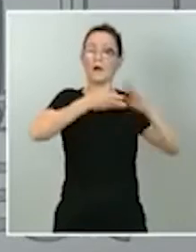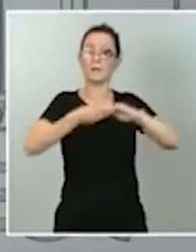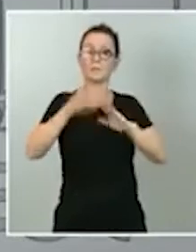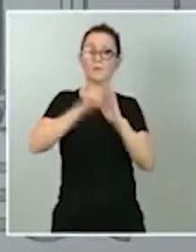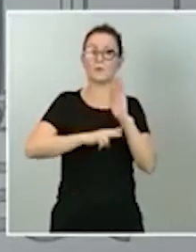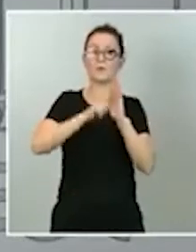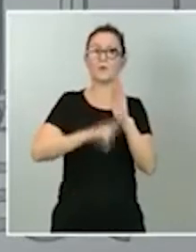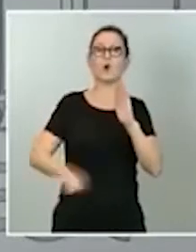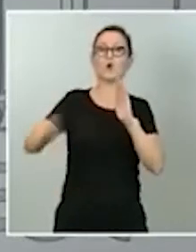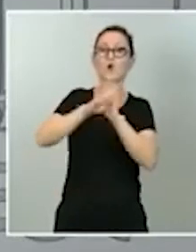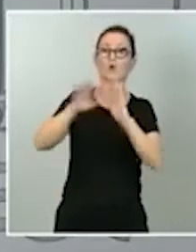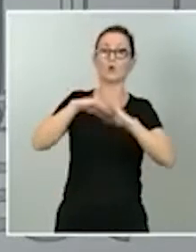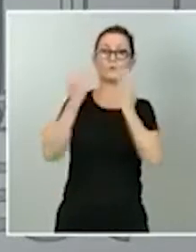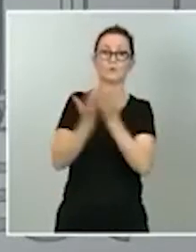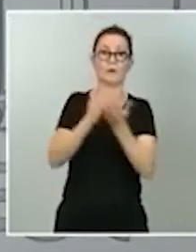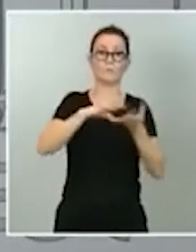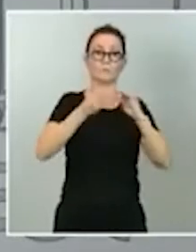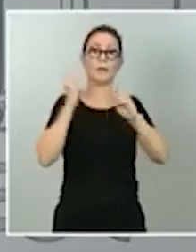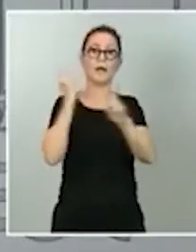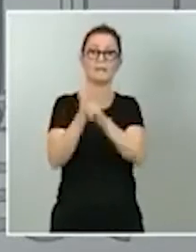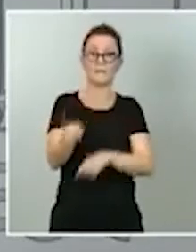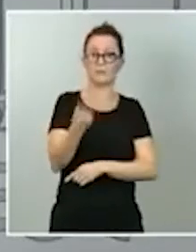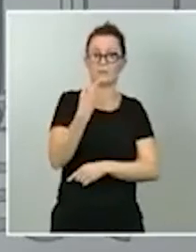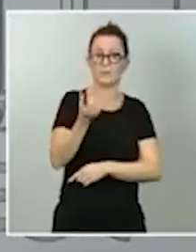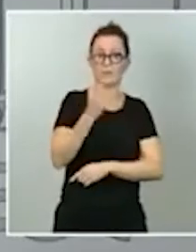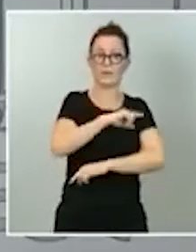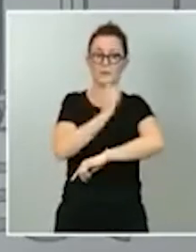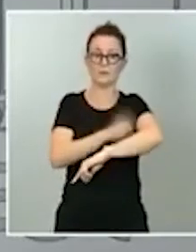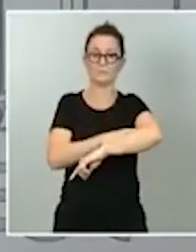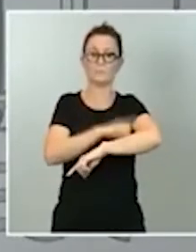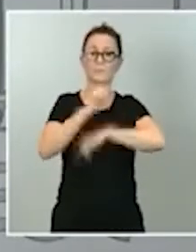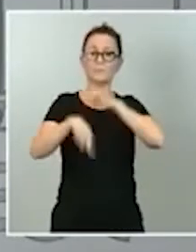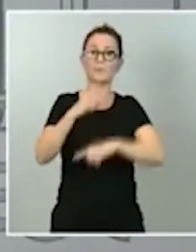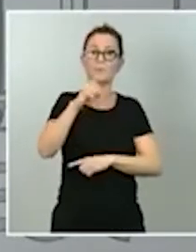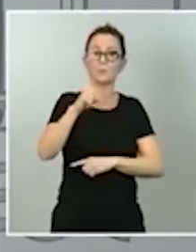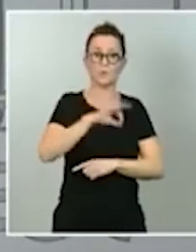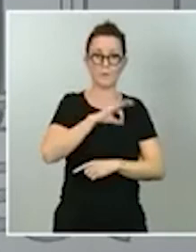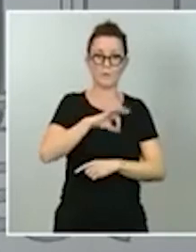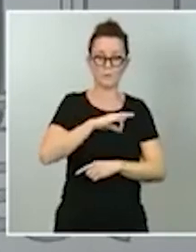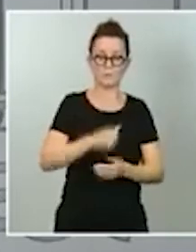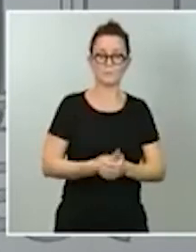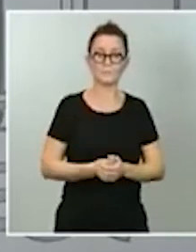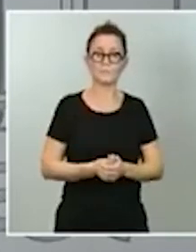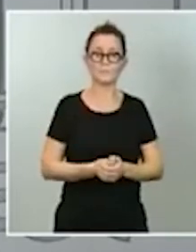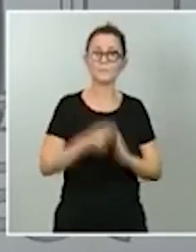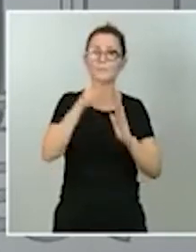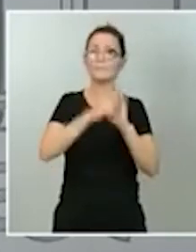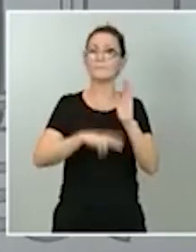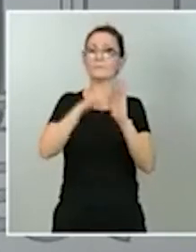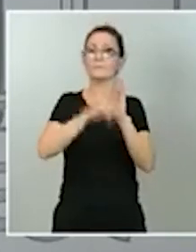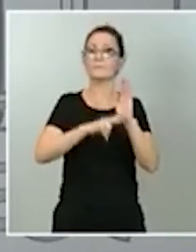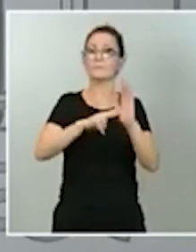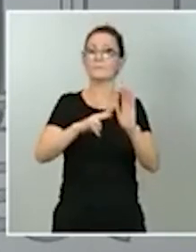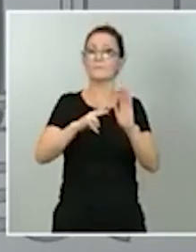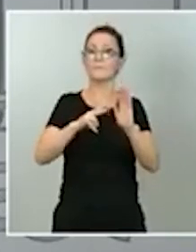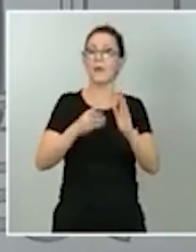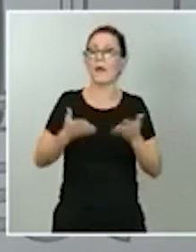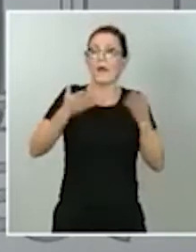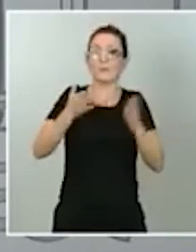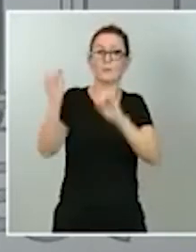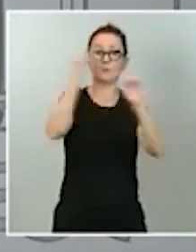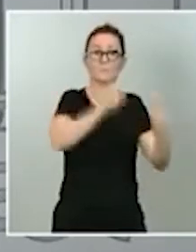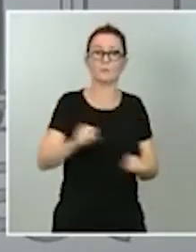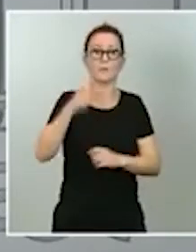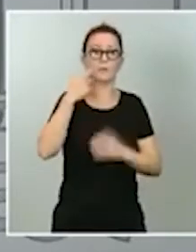antidopaje que va entra en vigor el próximo 1 de enero es una normativa que va a ayudar a proteger la salud de los deportistas